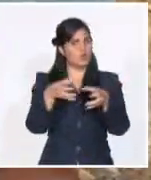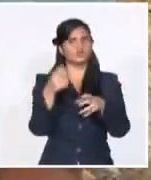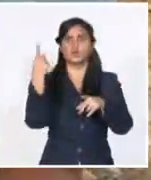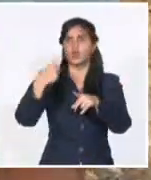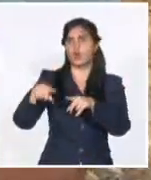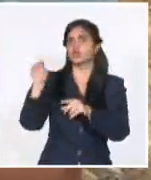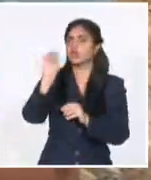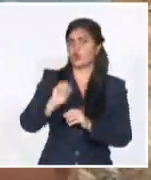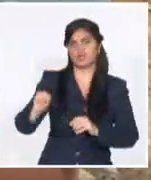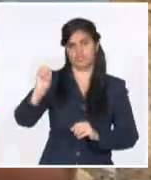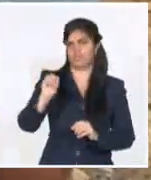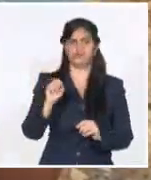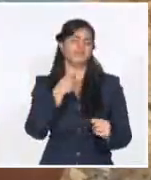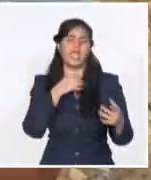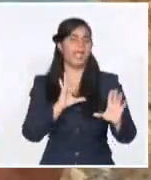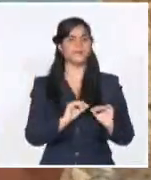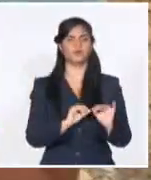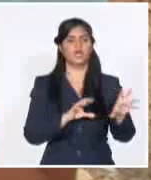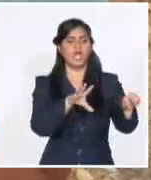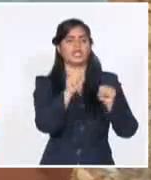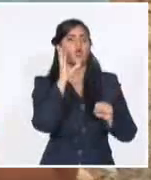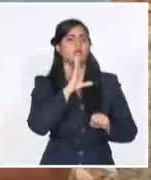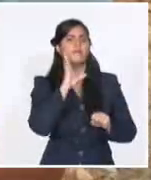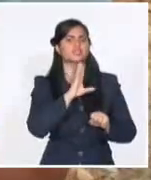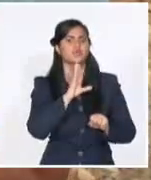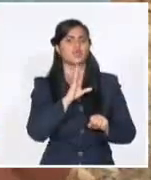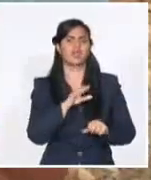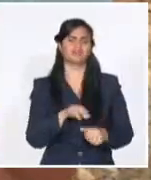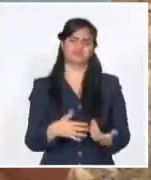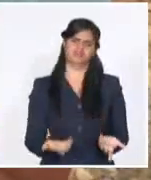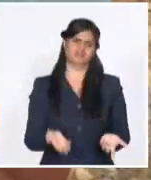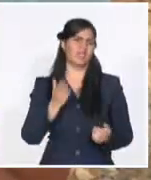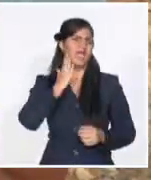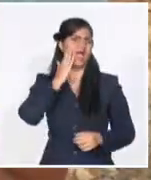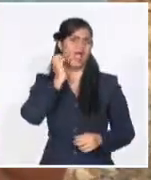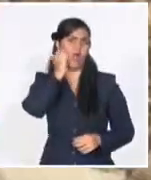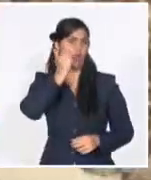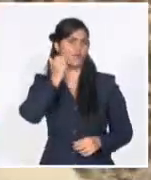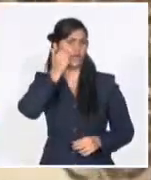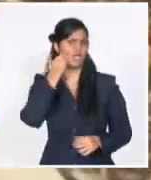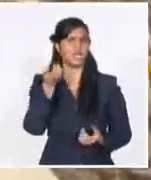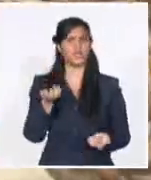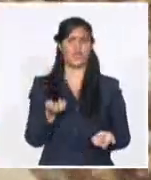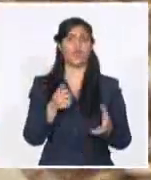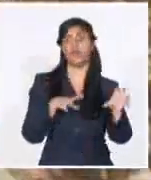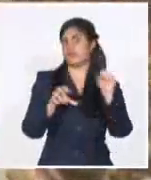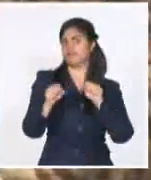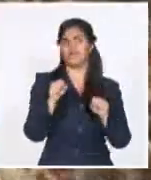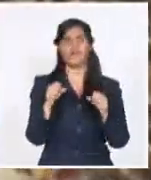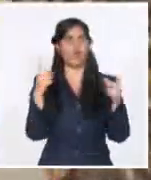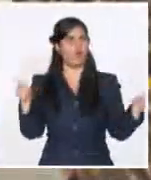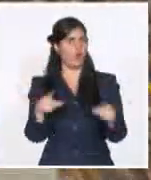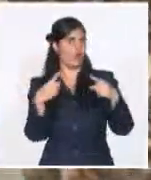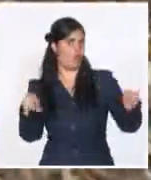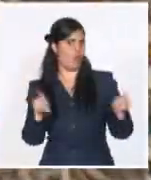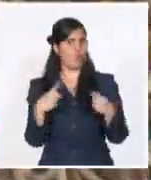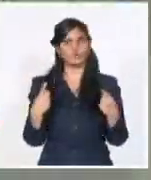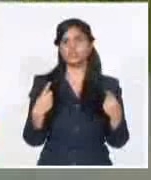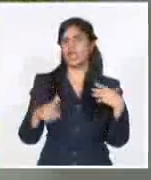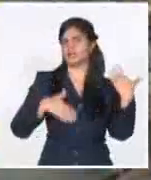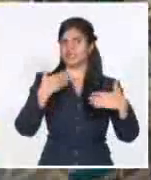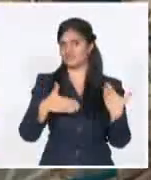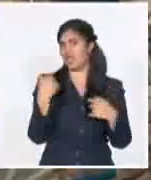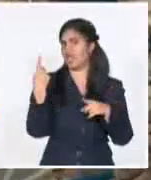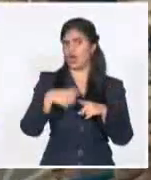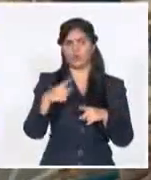otros tipos de acciones. ¿Por qué? Porque nuestro consumo repercute en la basura que llega al mar. La forma en que nos movemos también repercute